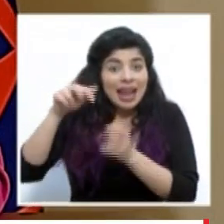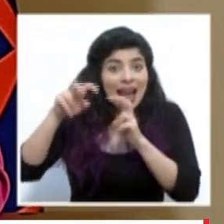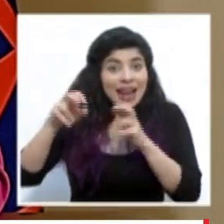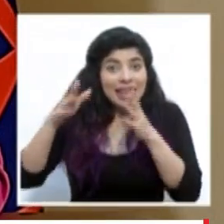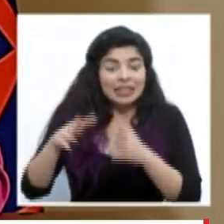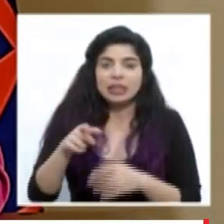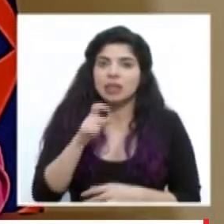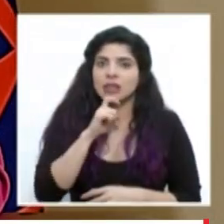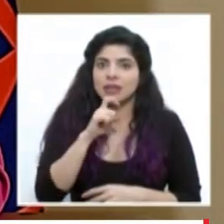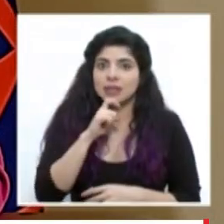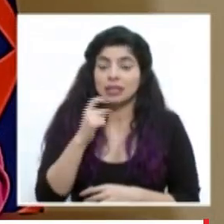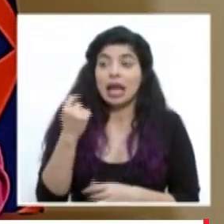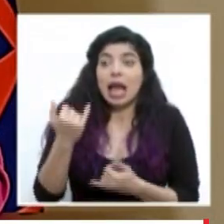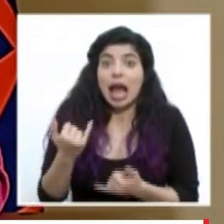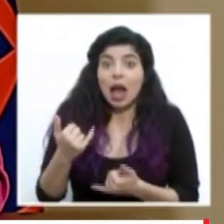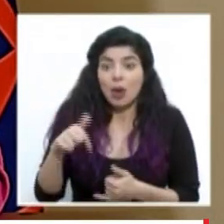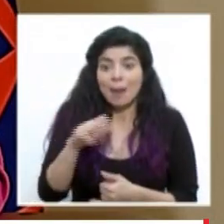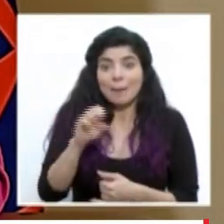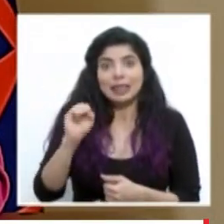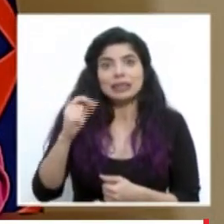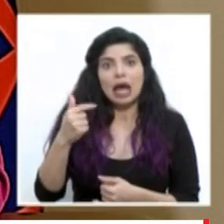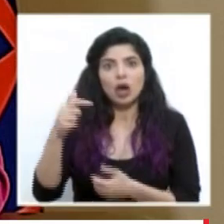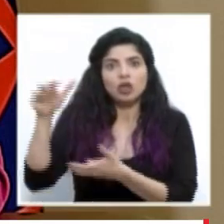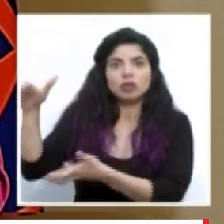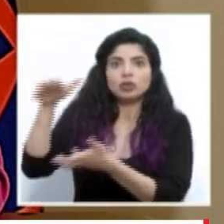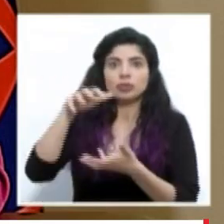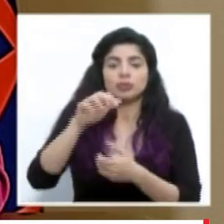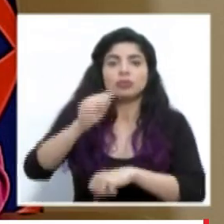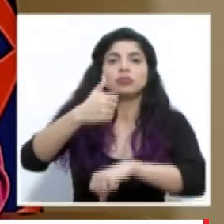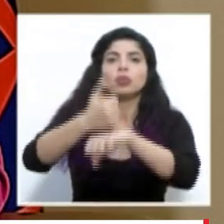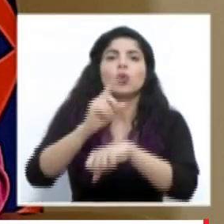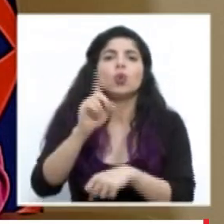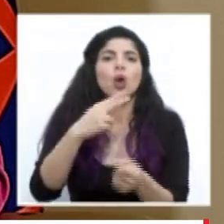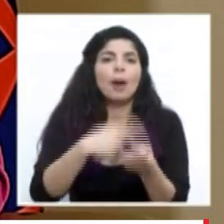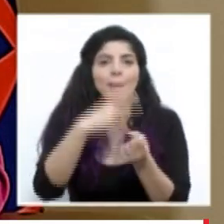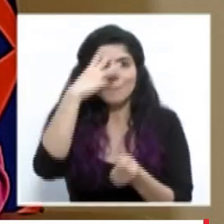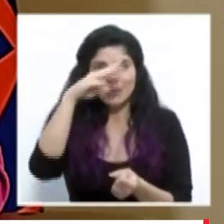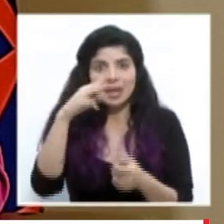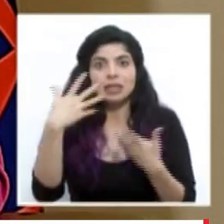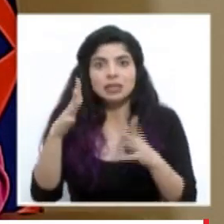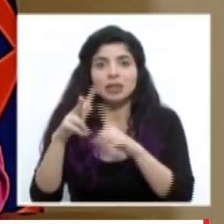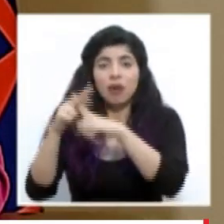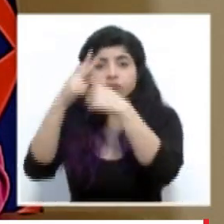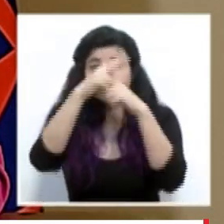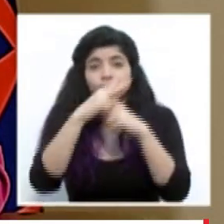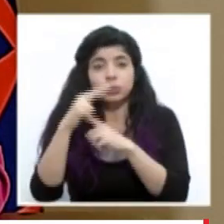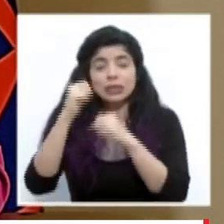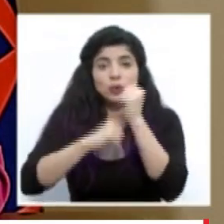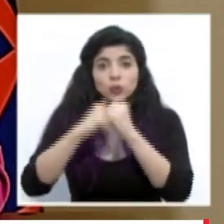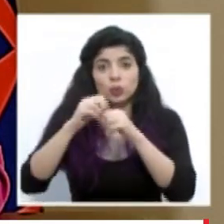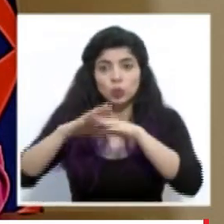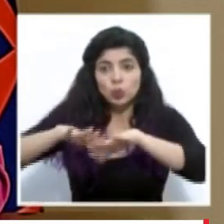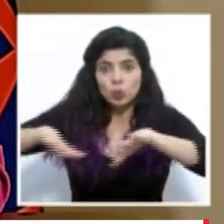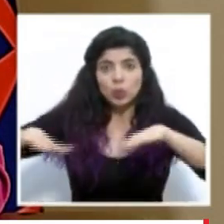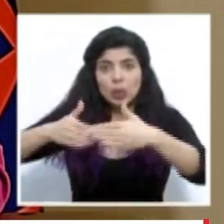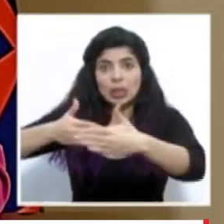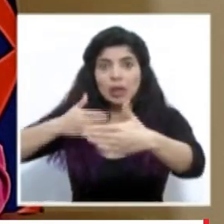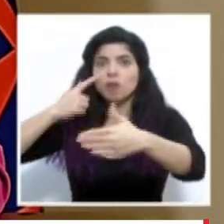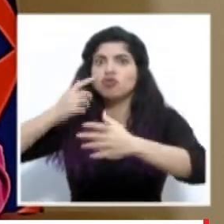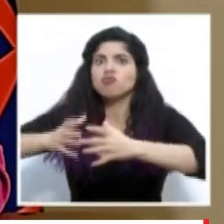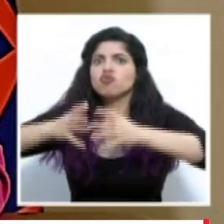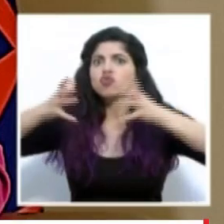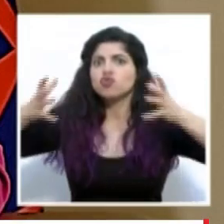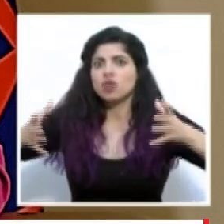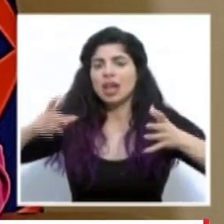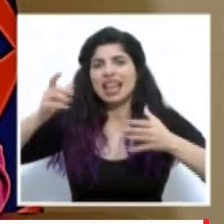analizadores, está llegando ahora en el mes de agosto, se va a instalar en el Hospital México, donde ya se hizo una remodelación de infraestructura, porque es un equipo muy